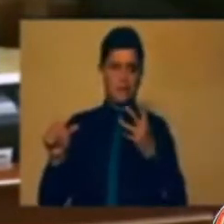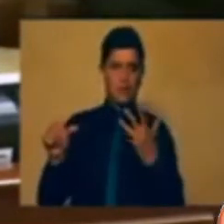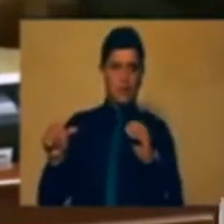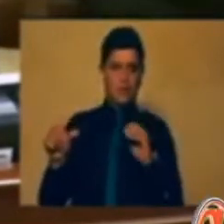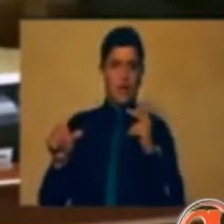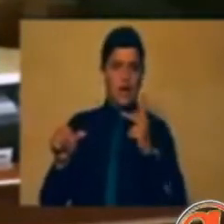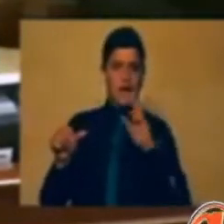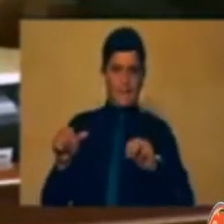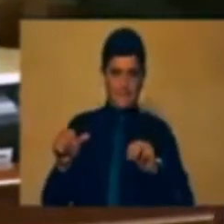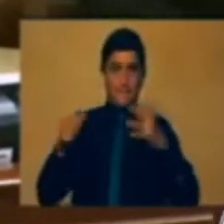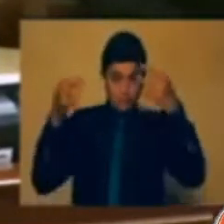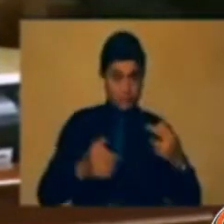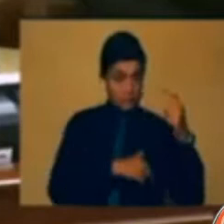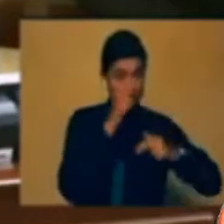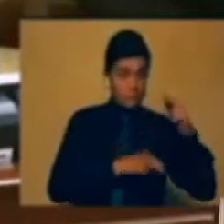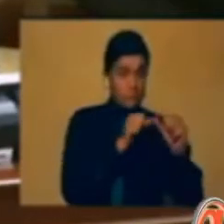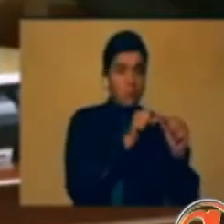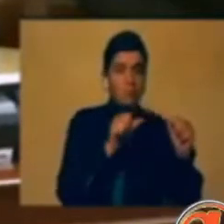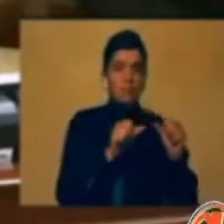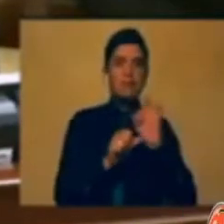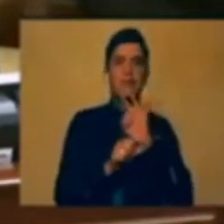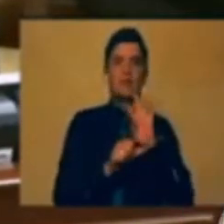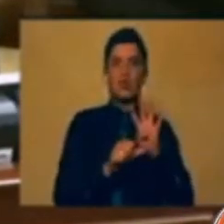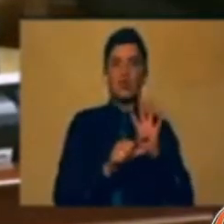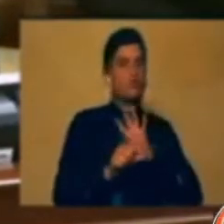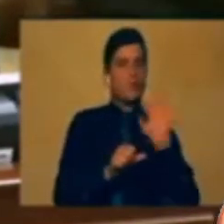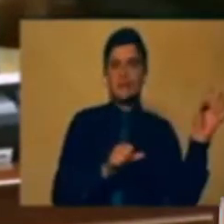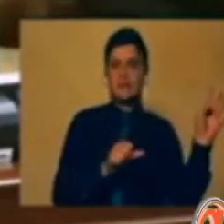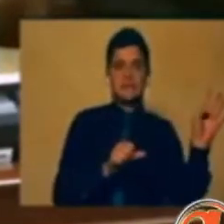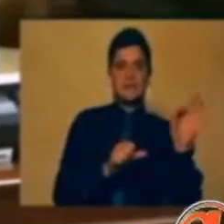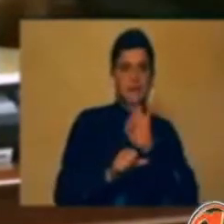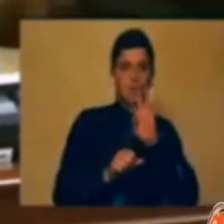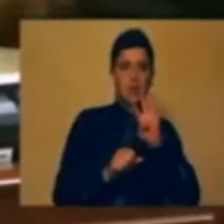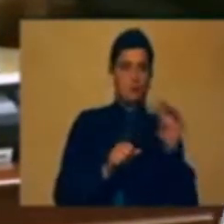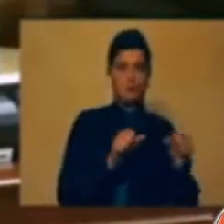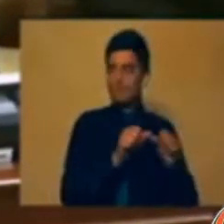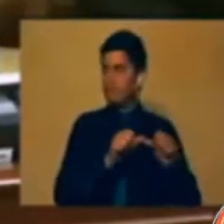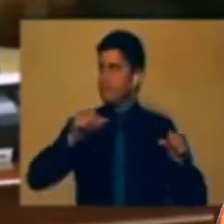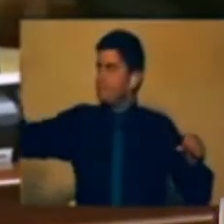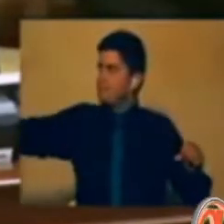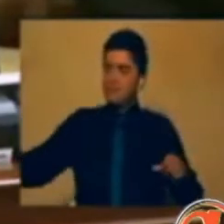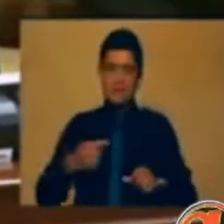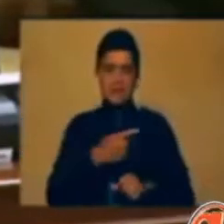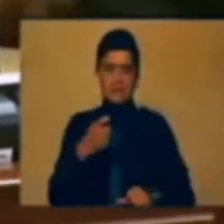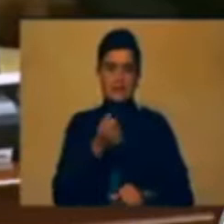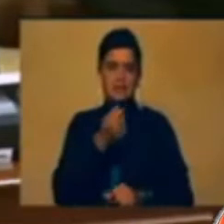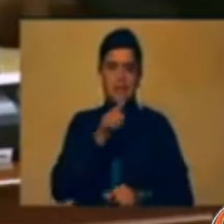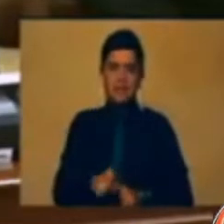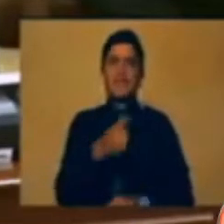150 kilómetros, de los cuales solo hay 34 pavimentados, 34 kilómetros. Es decir, que